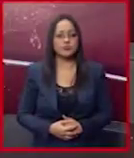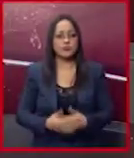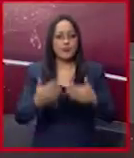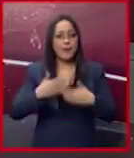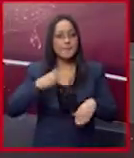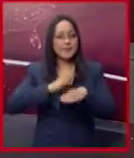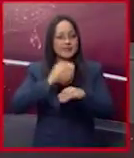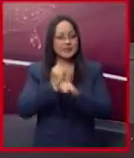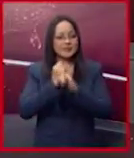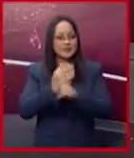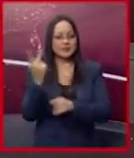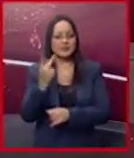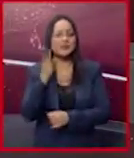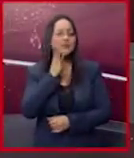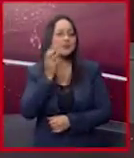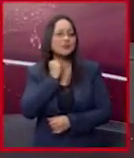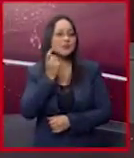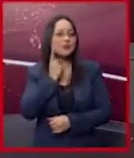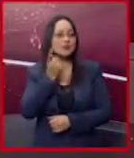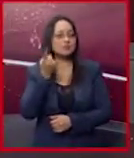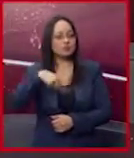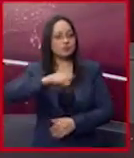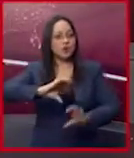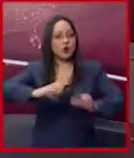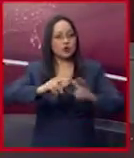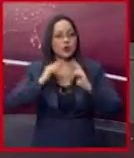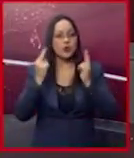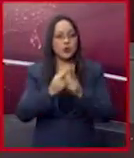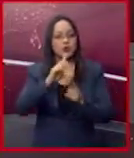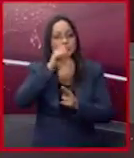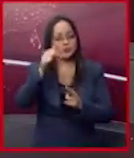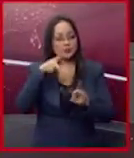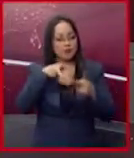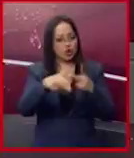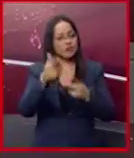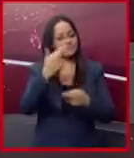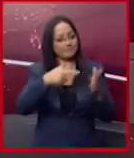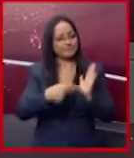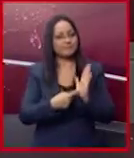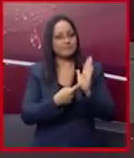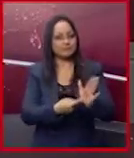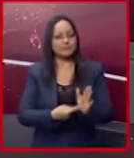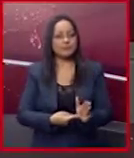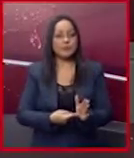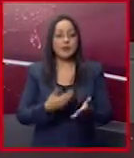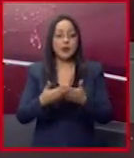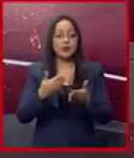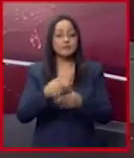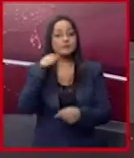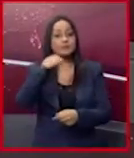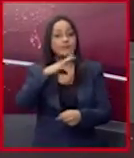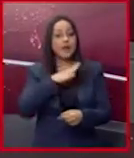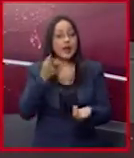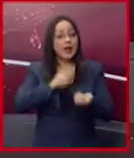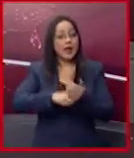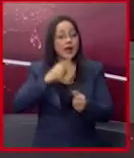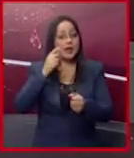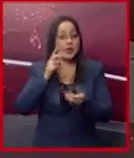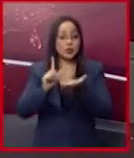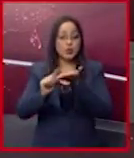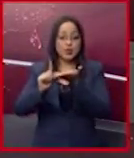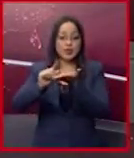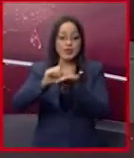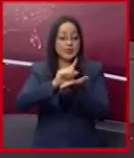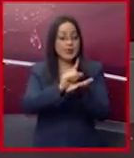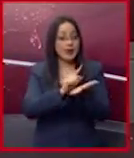Hubo más información generada en ambas cámaras del Congreso de la Unión. Esta se la tendremos al volver del corte. Mientras tanto, quiero invitarlo a que nos visite en nuestras redes sociales. En primer